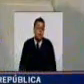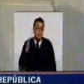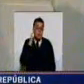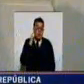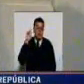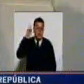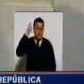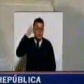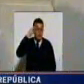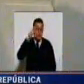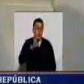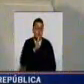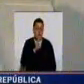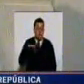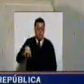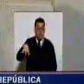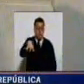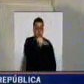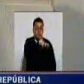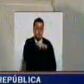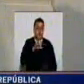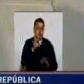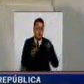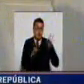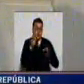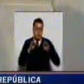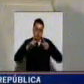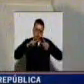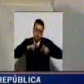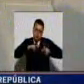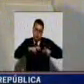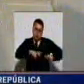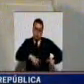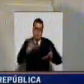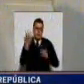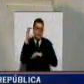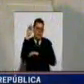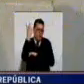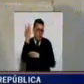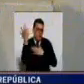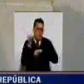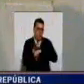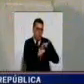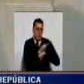tienen que ir más al fondo de este asunto y las que tienen que investigar con más detalle.